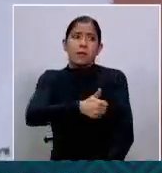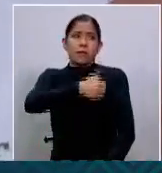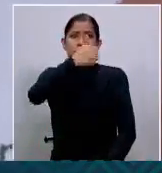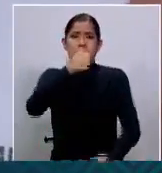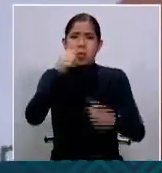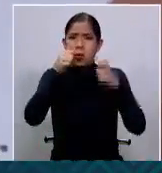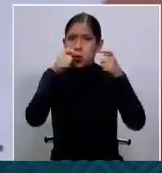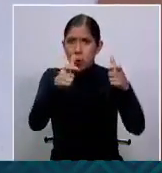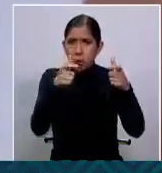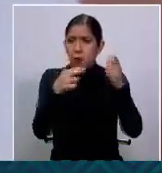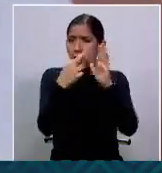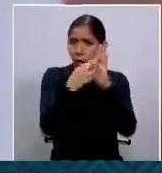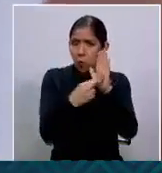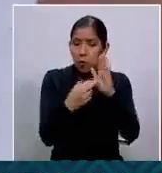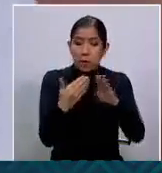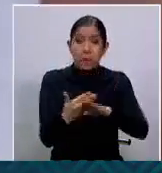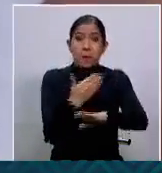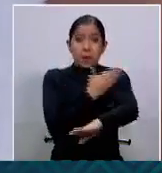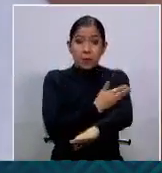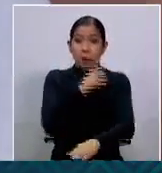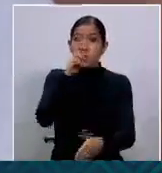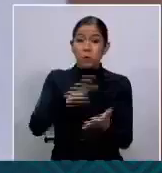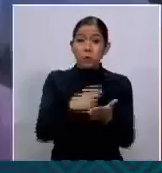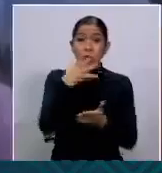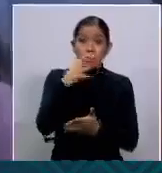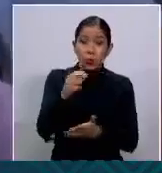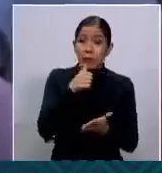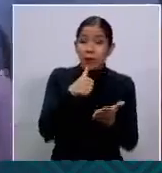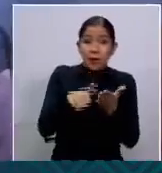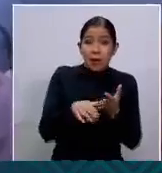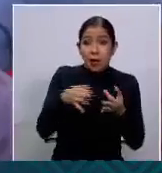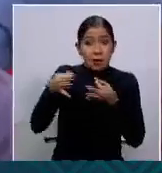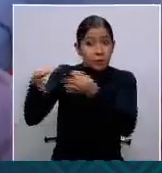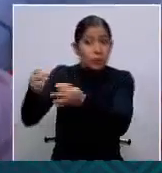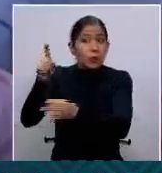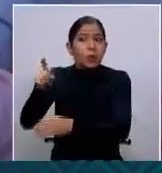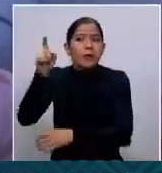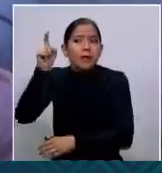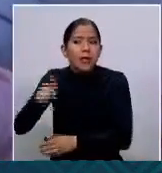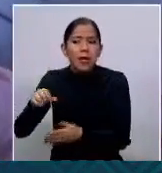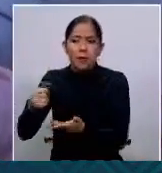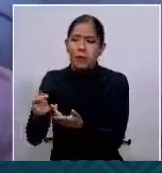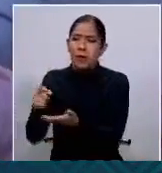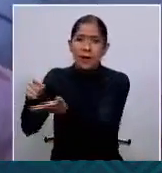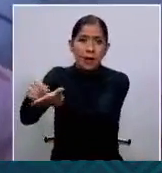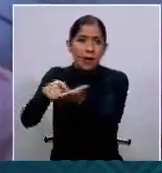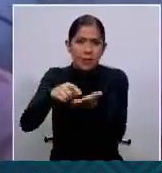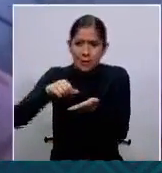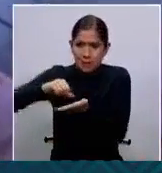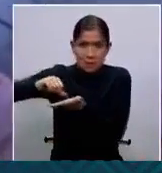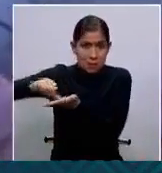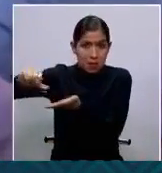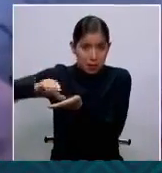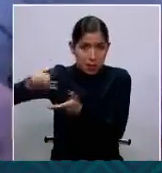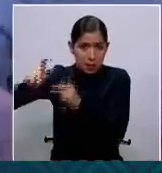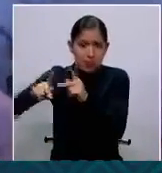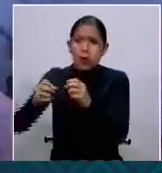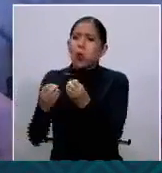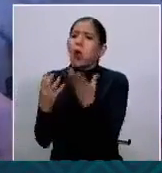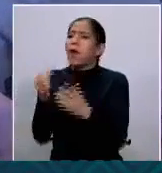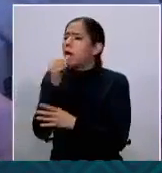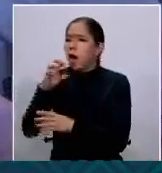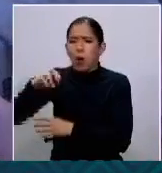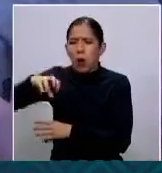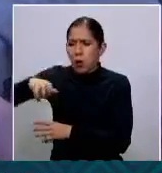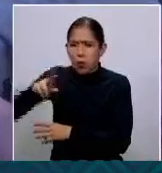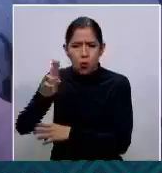haya notificado el año 2019 para que se hagan los cobros según consumo y no así